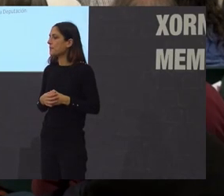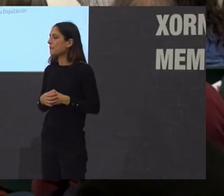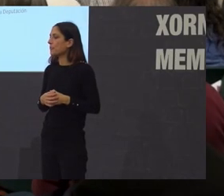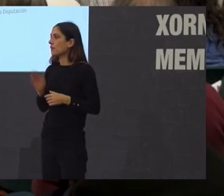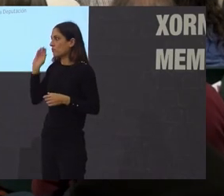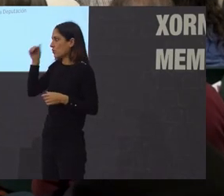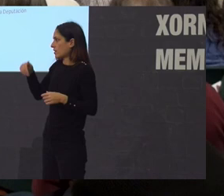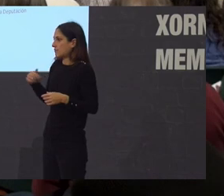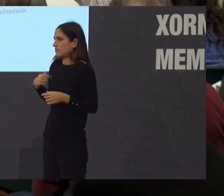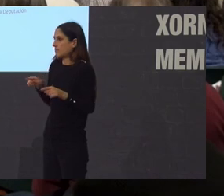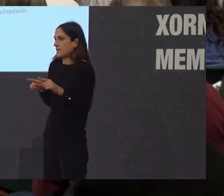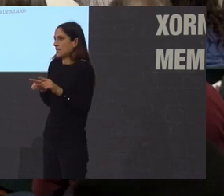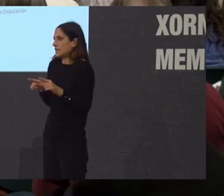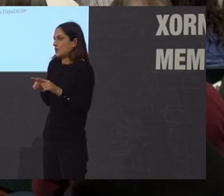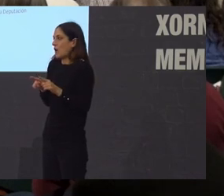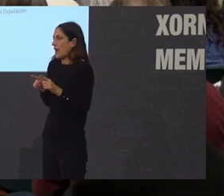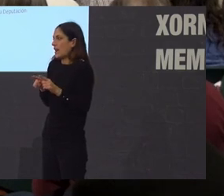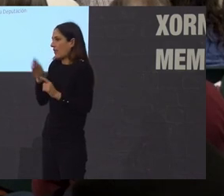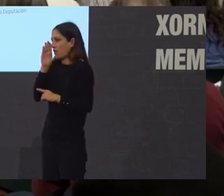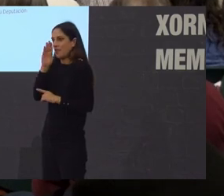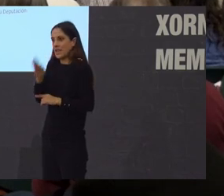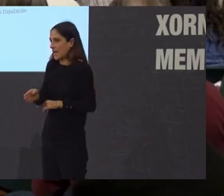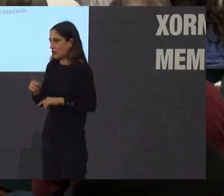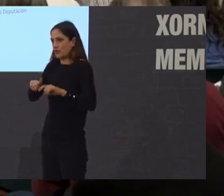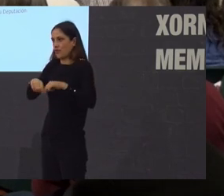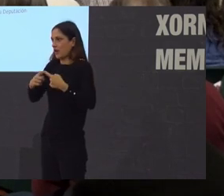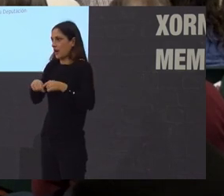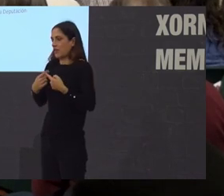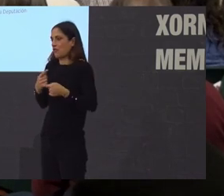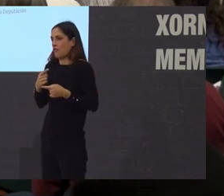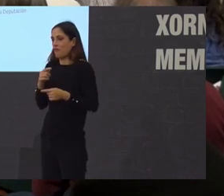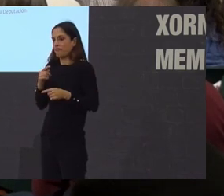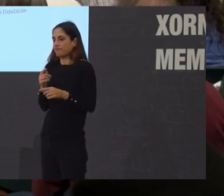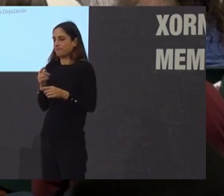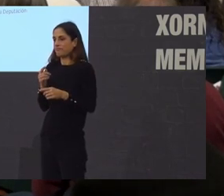directa relacionada con todas estas familias. De hecho,